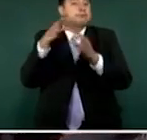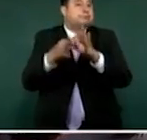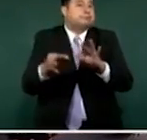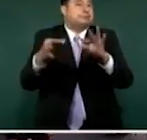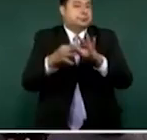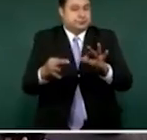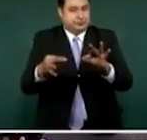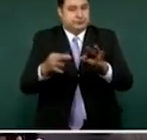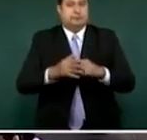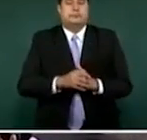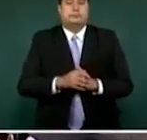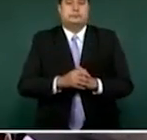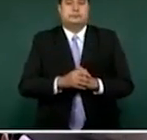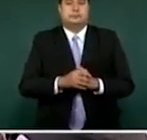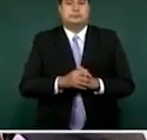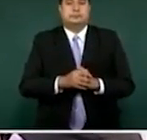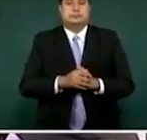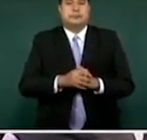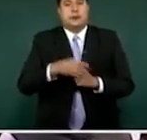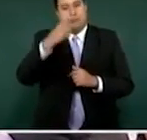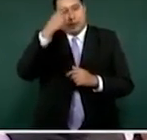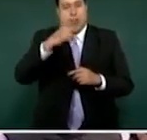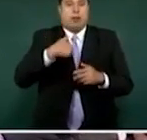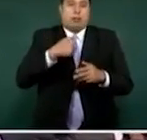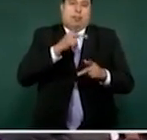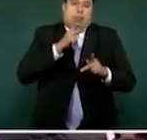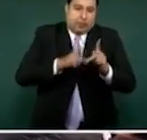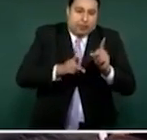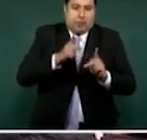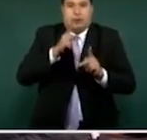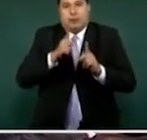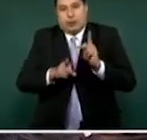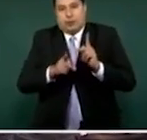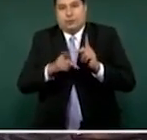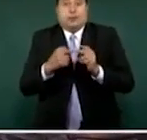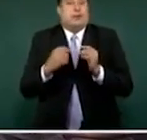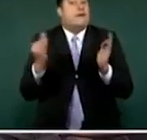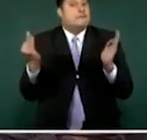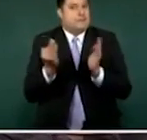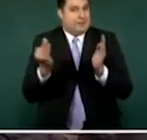para no padecer tanto el frío.